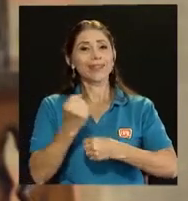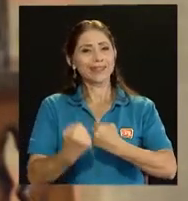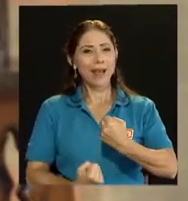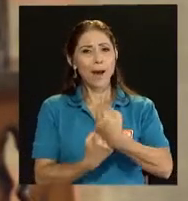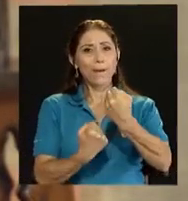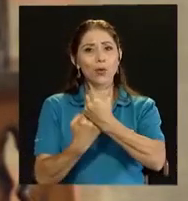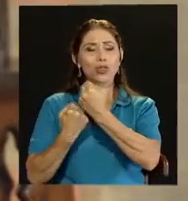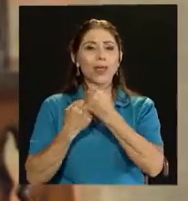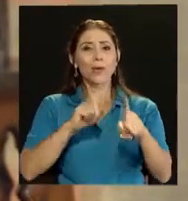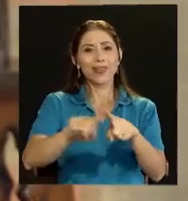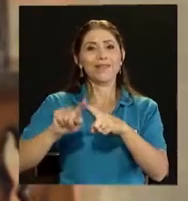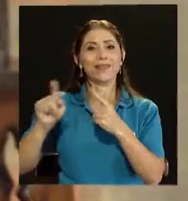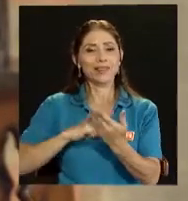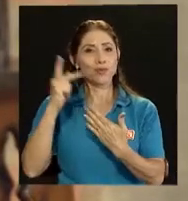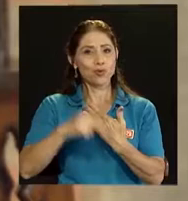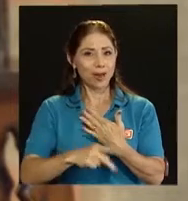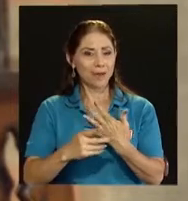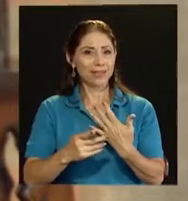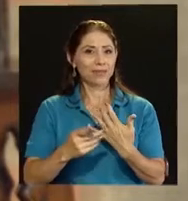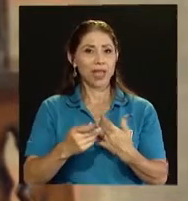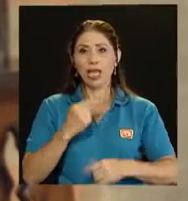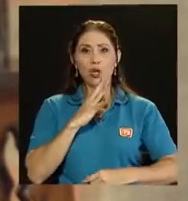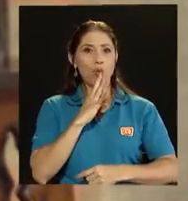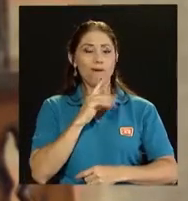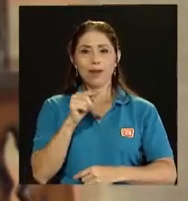en una serie de programas que no, de los que no hablaremos hoy,